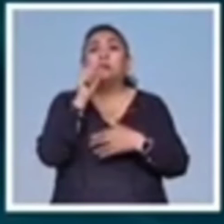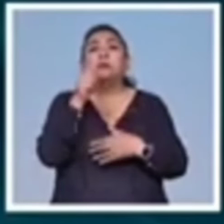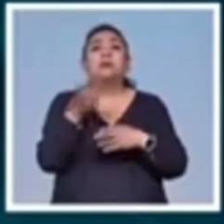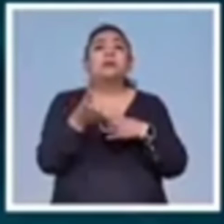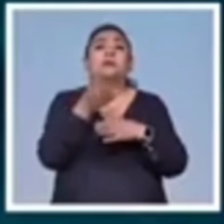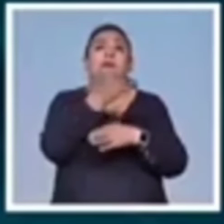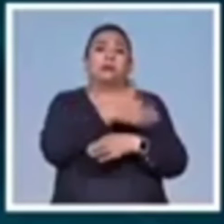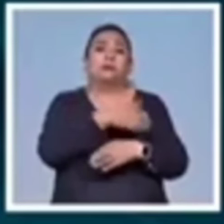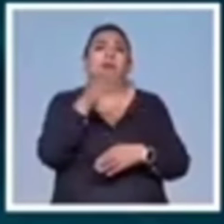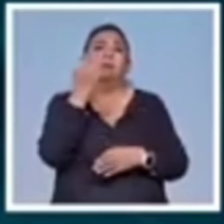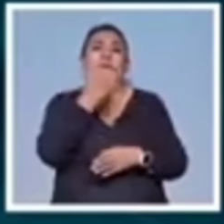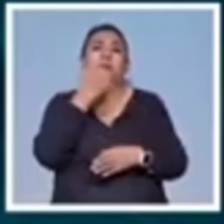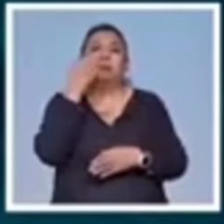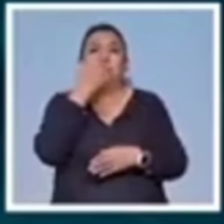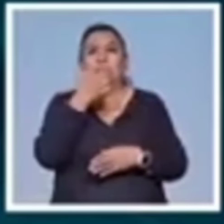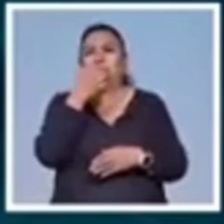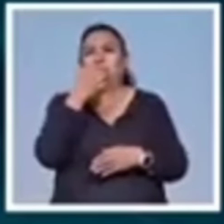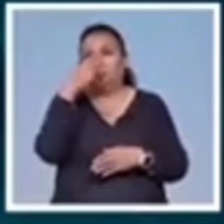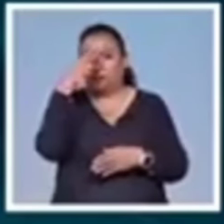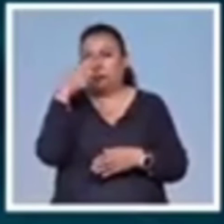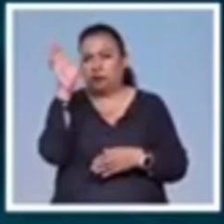la Academia Mexicana de Ciencias.